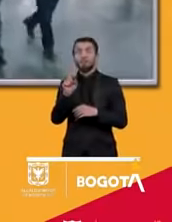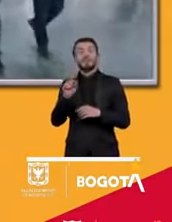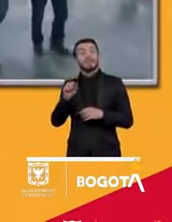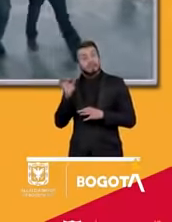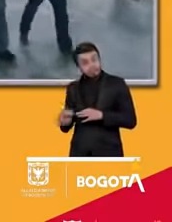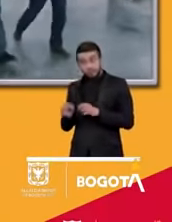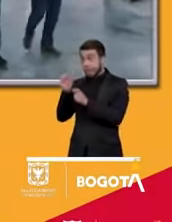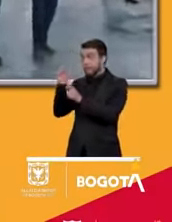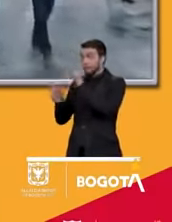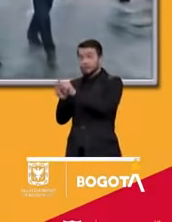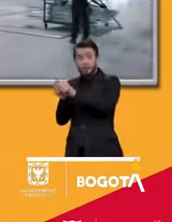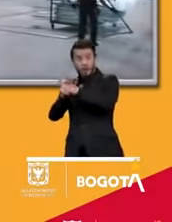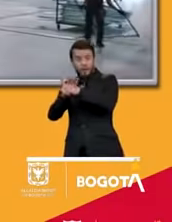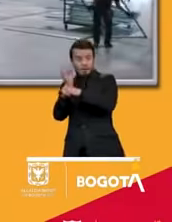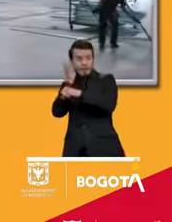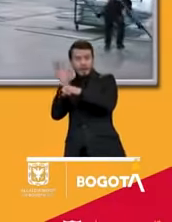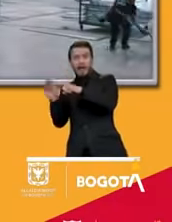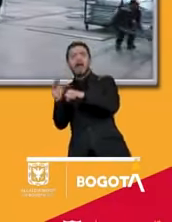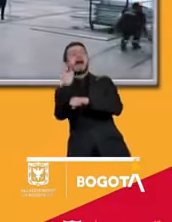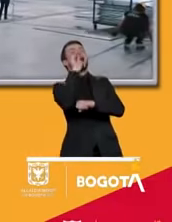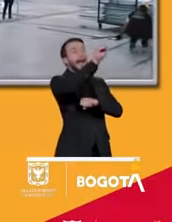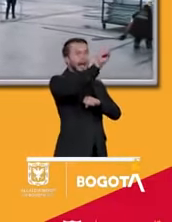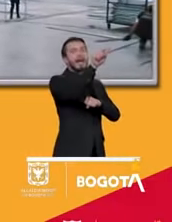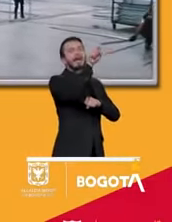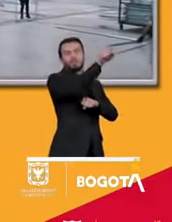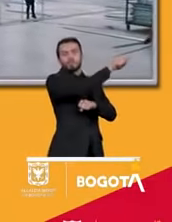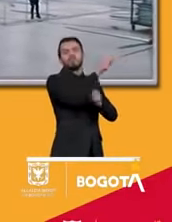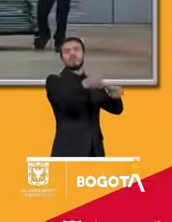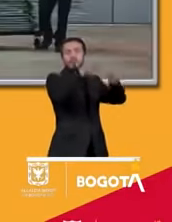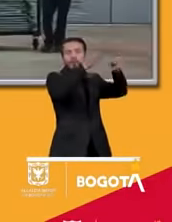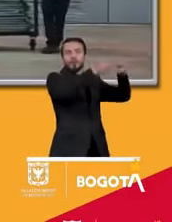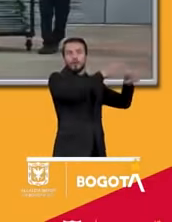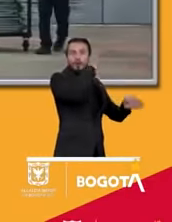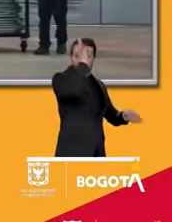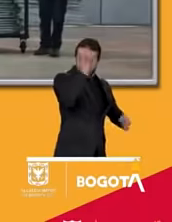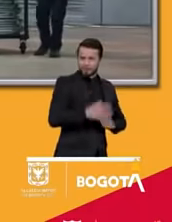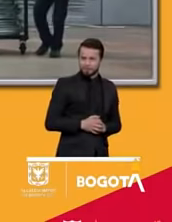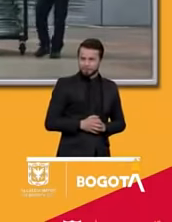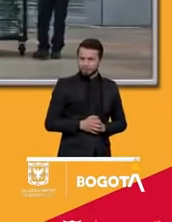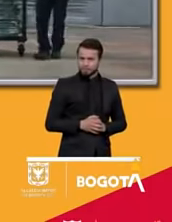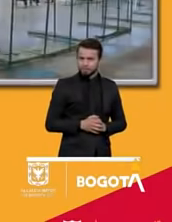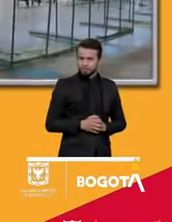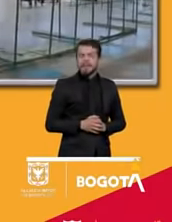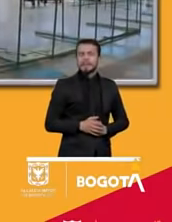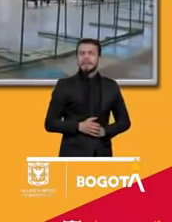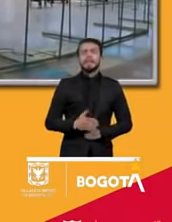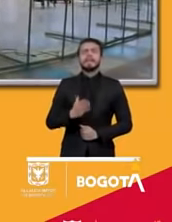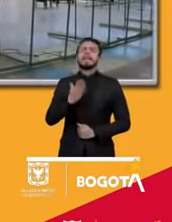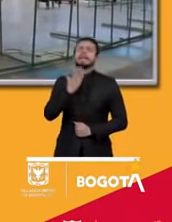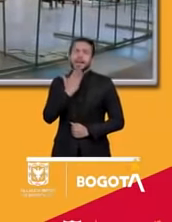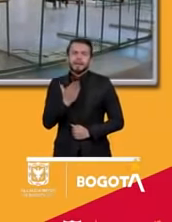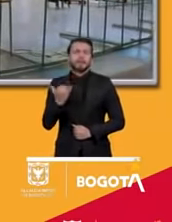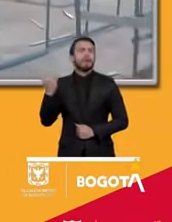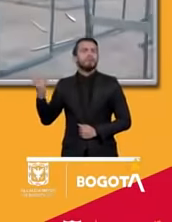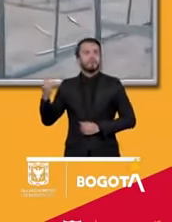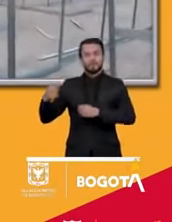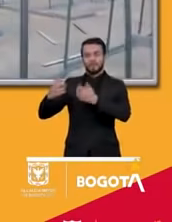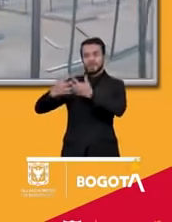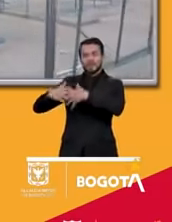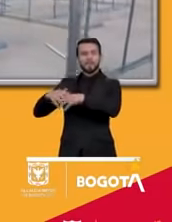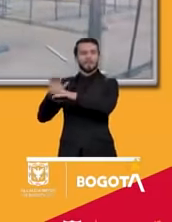hizo una donación muy importante de cerca de 1,000 millones de pesos para que podamos tener no solamente la red